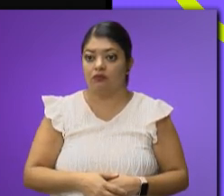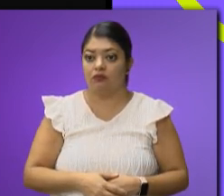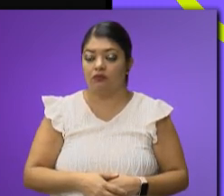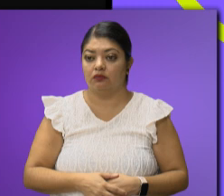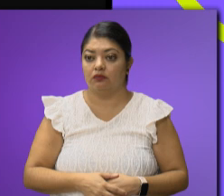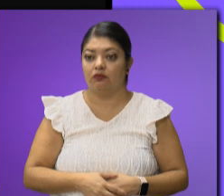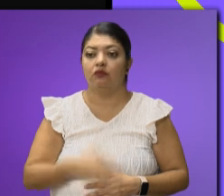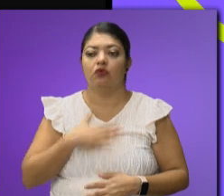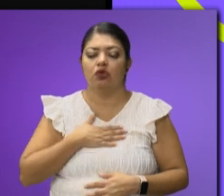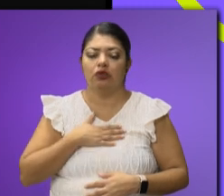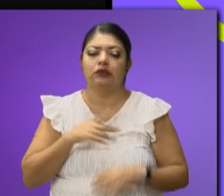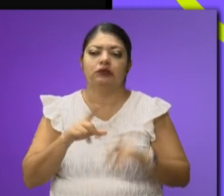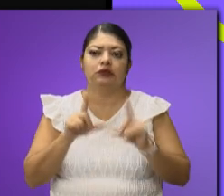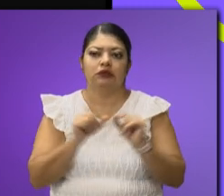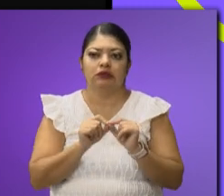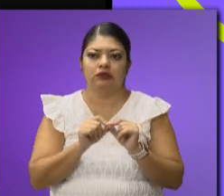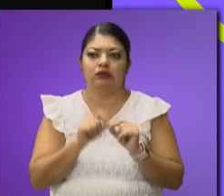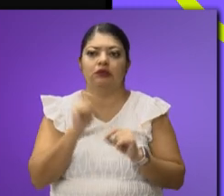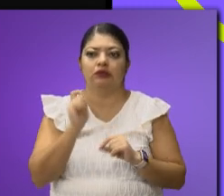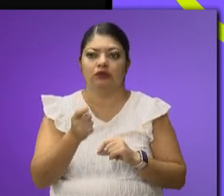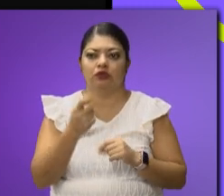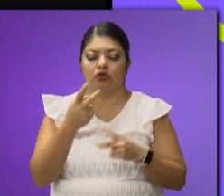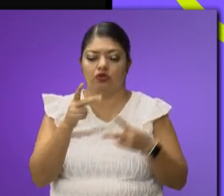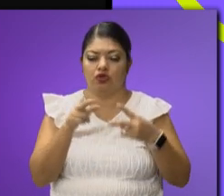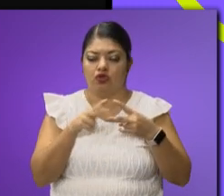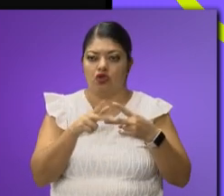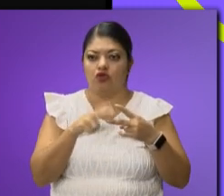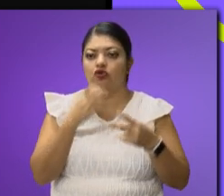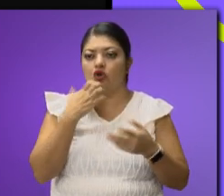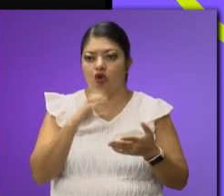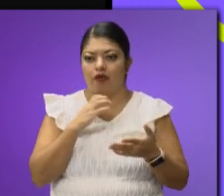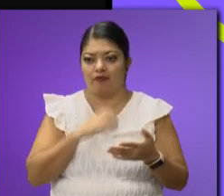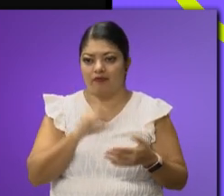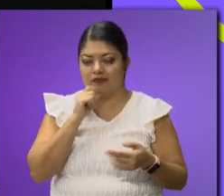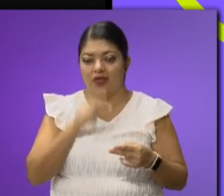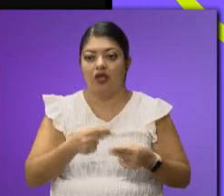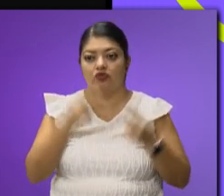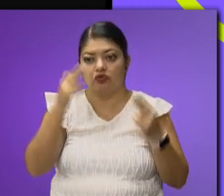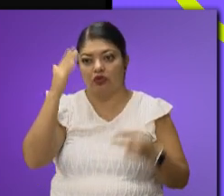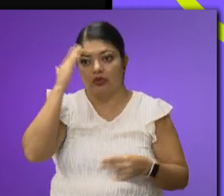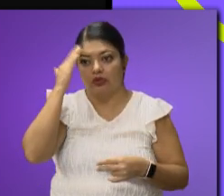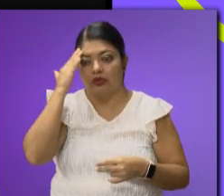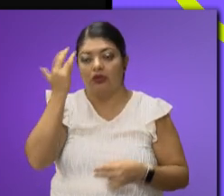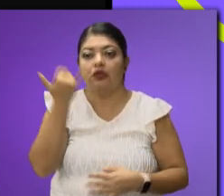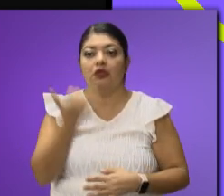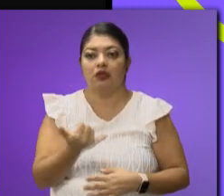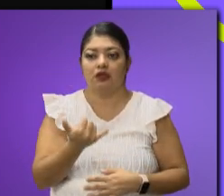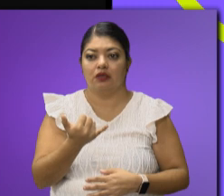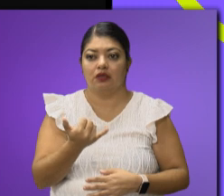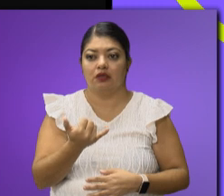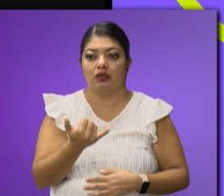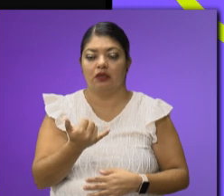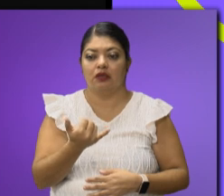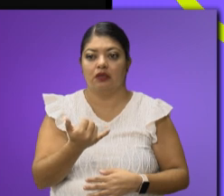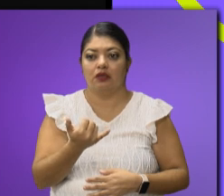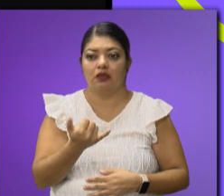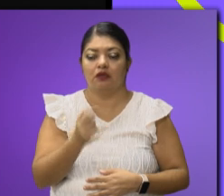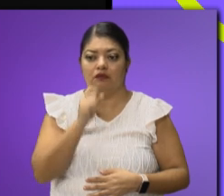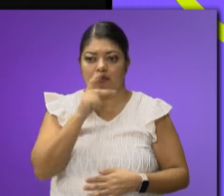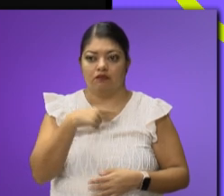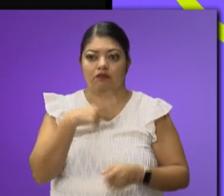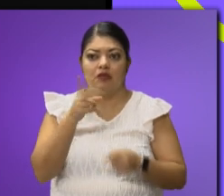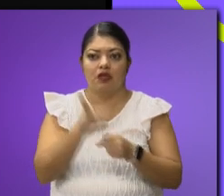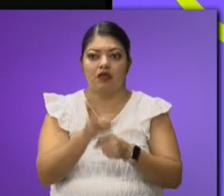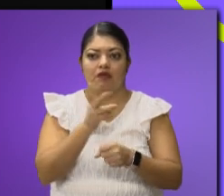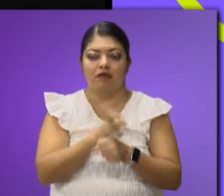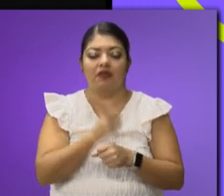Yo me permitiría hacerles dos comentarios en asuntos generales y correrles invitaciones a